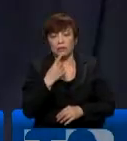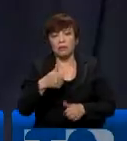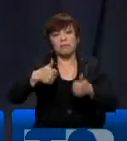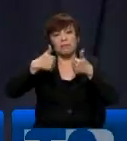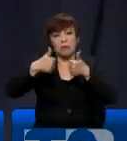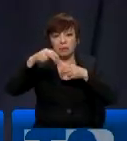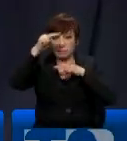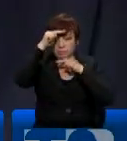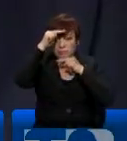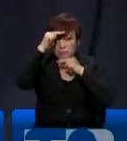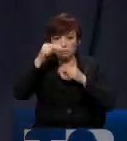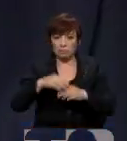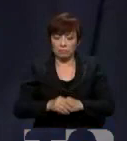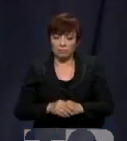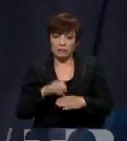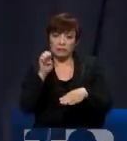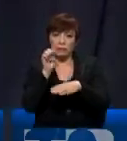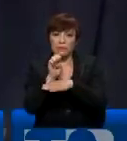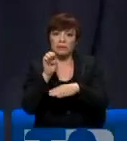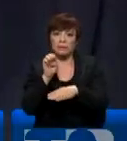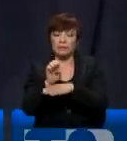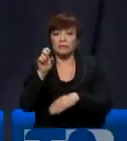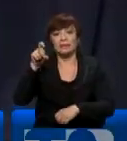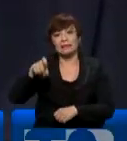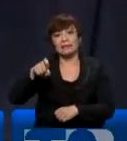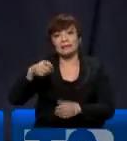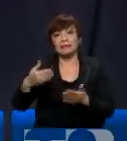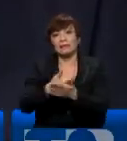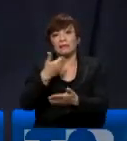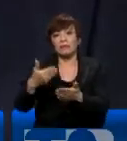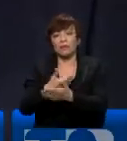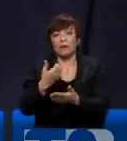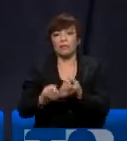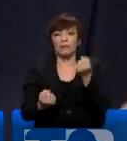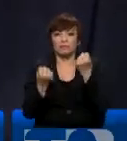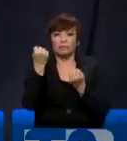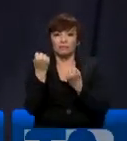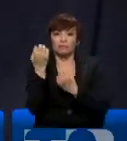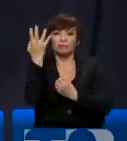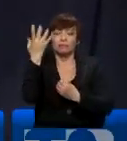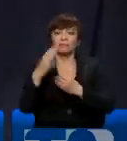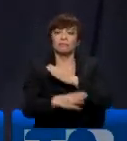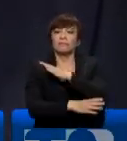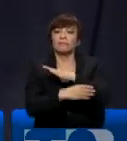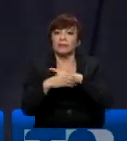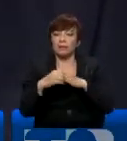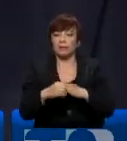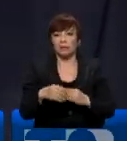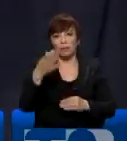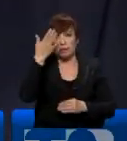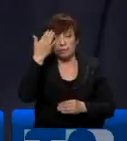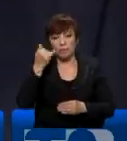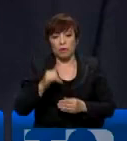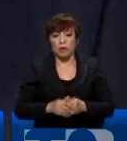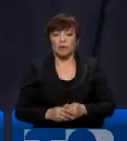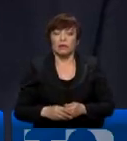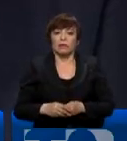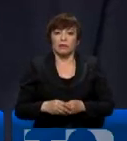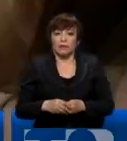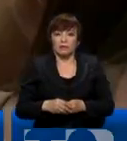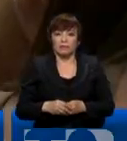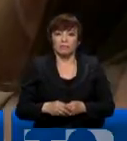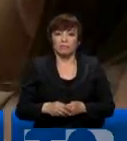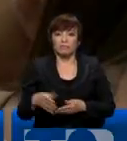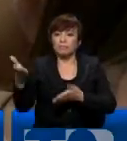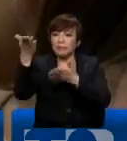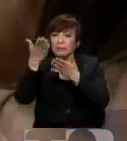noticia. Porque el Ecuador necesita una nueva refinería para evitar la salida de divisas al importar